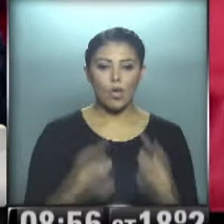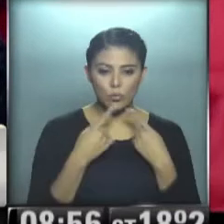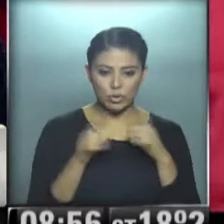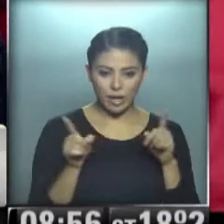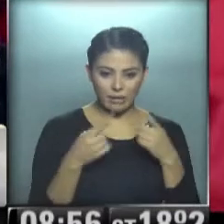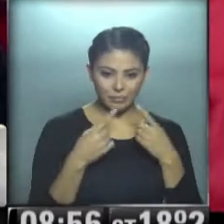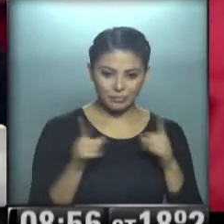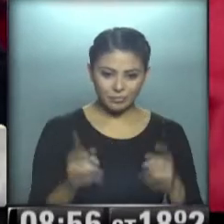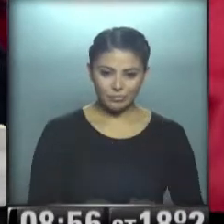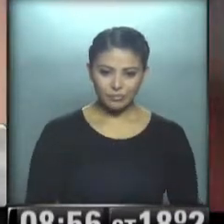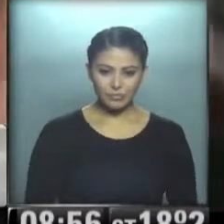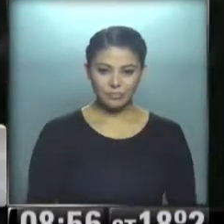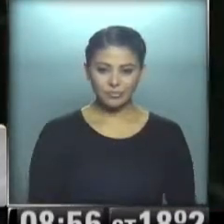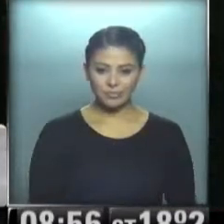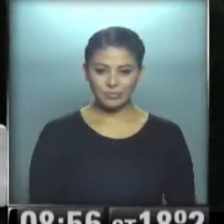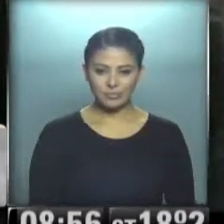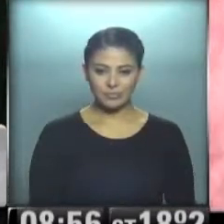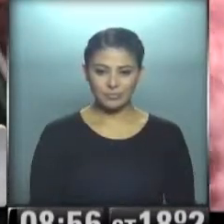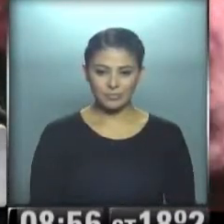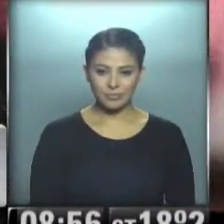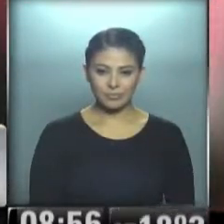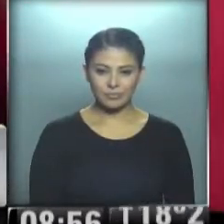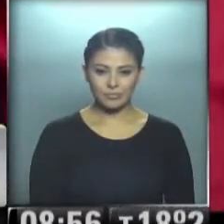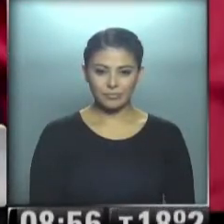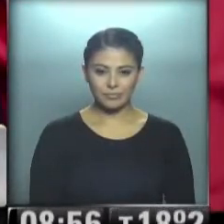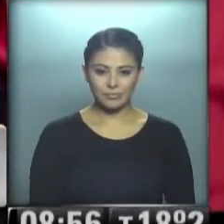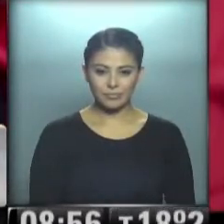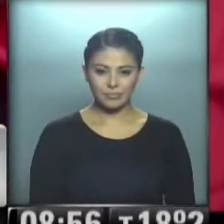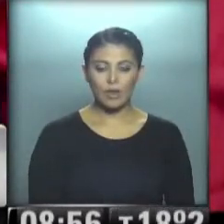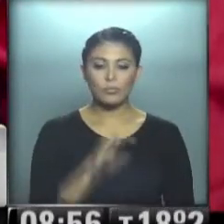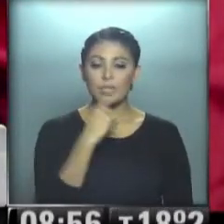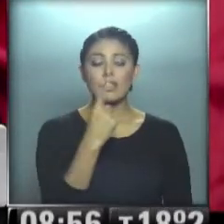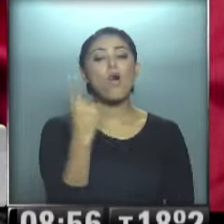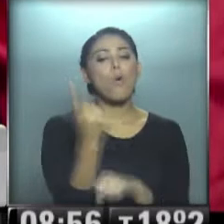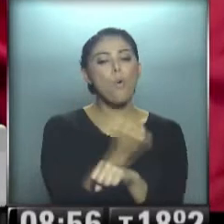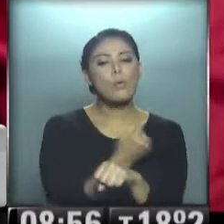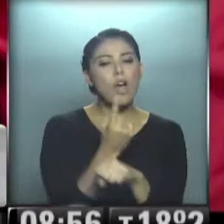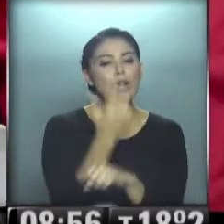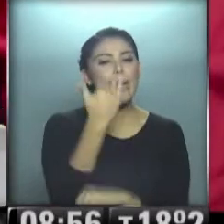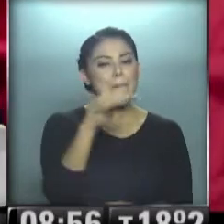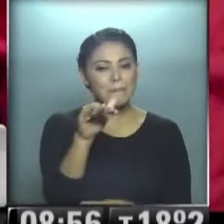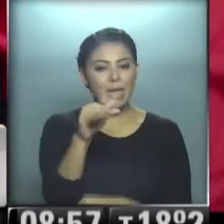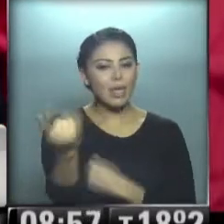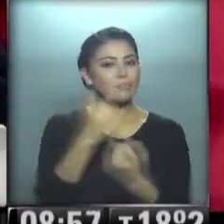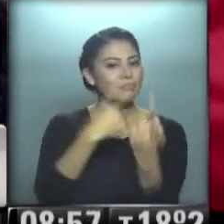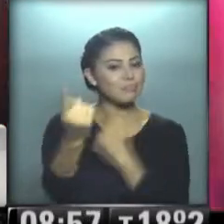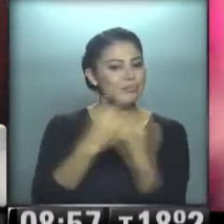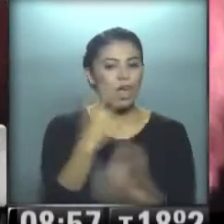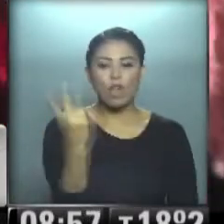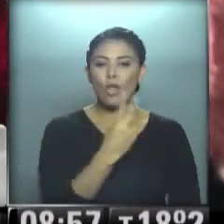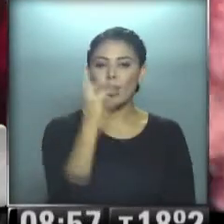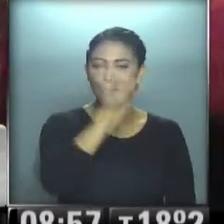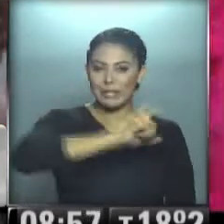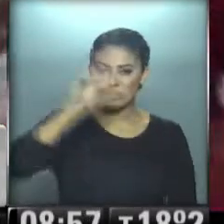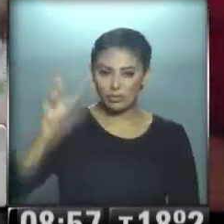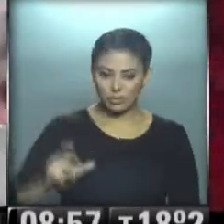Semana pasada y me convertí en su presa acechada. Es una hora y media de interacción entre estos dos